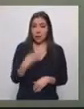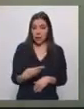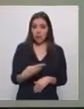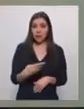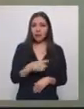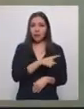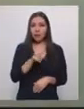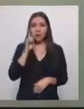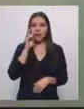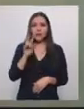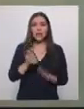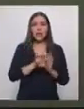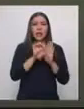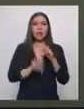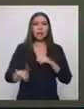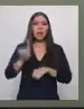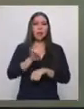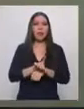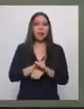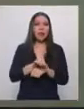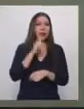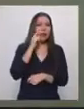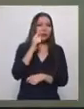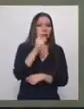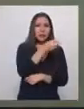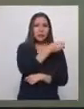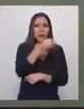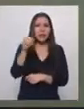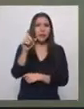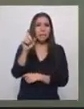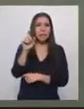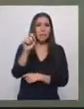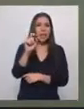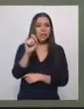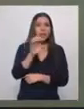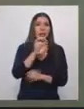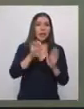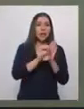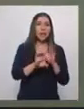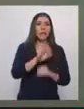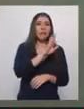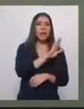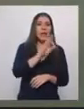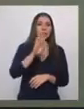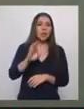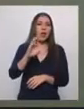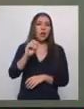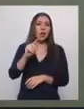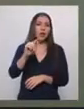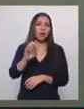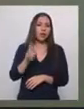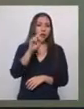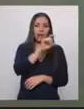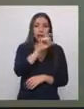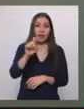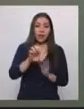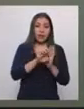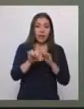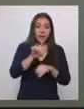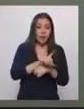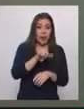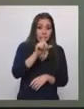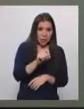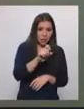corte, digamos que es el 20, todavía si hacemos unas primeras compras al inicio del corte del siguiente periodo, vamos a